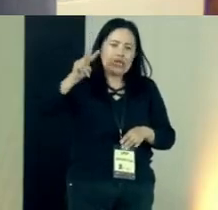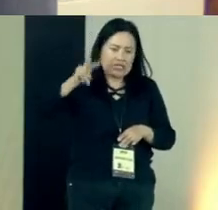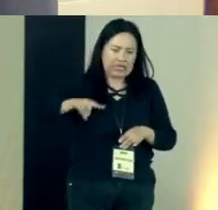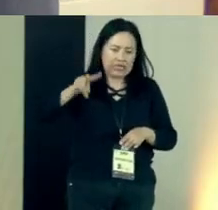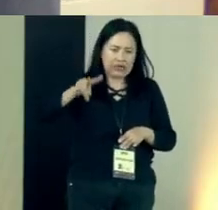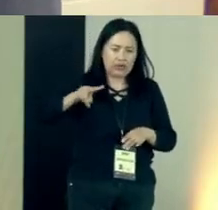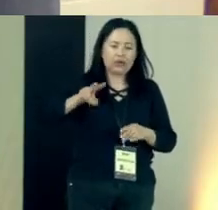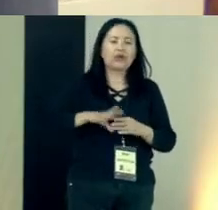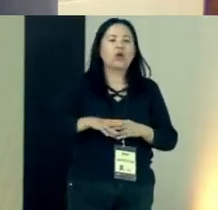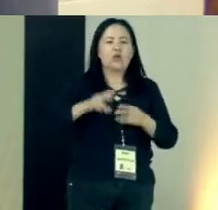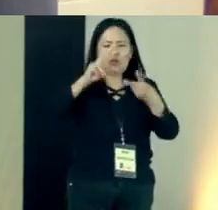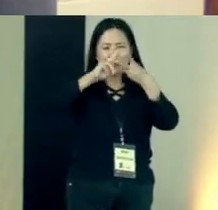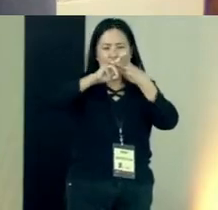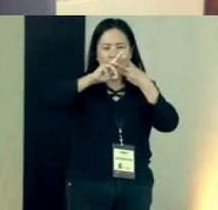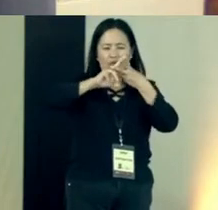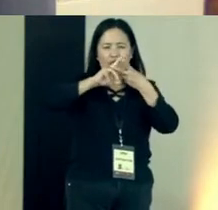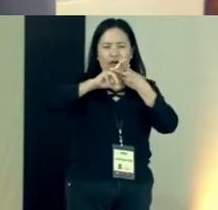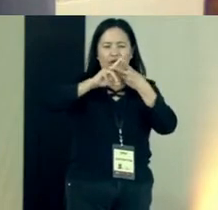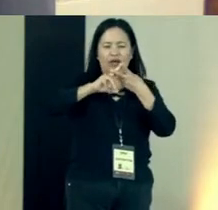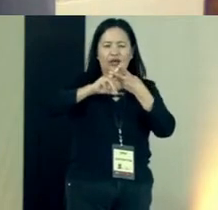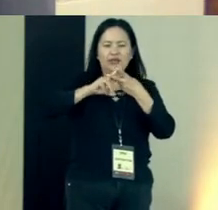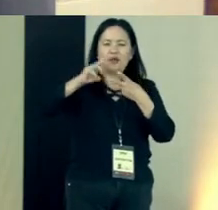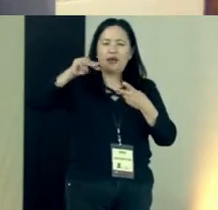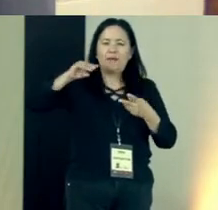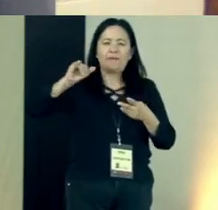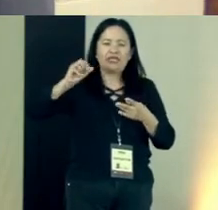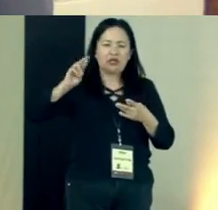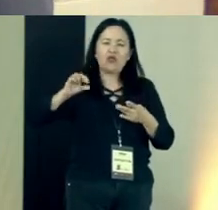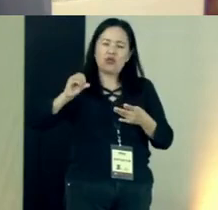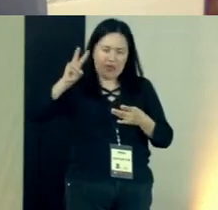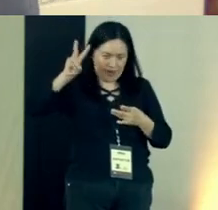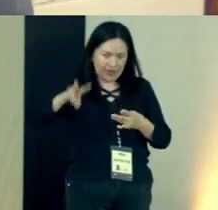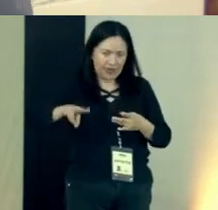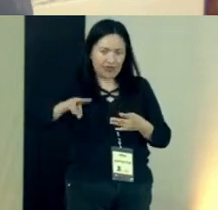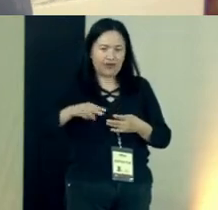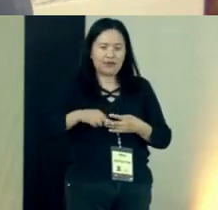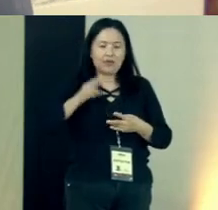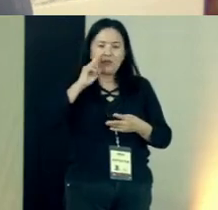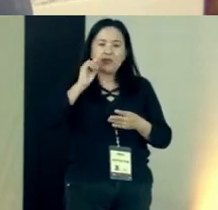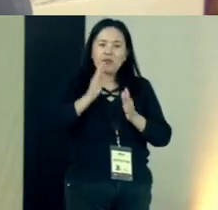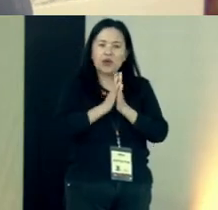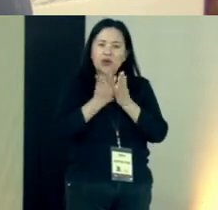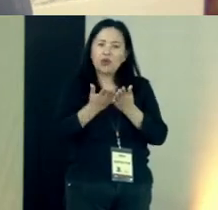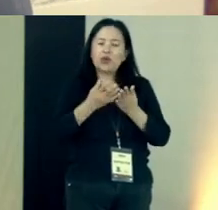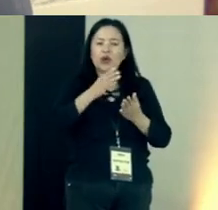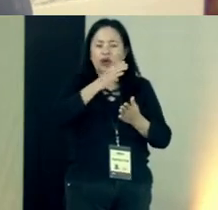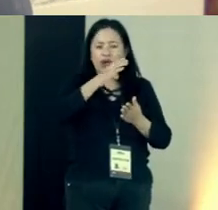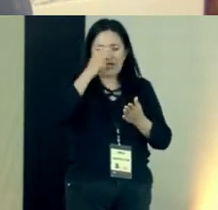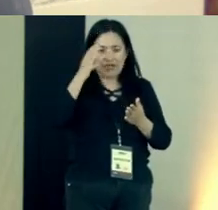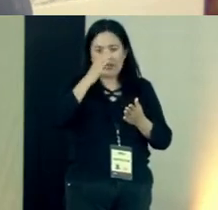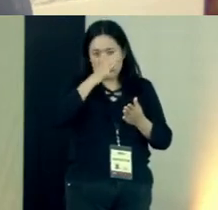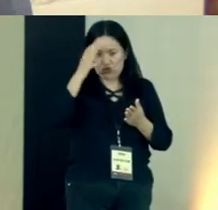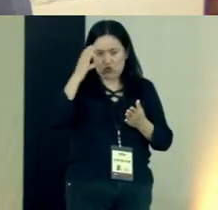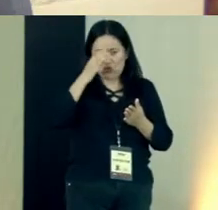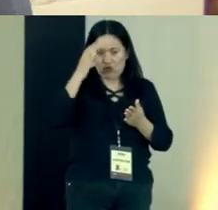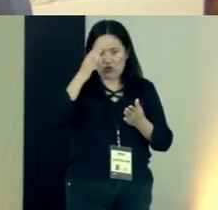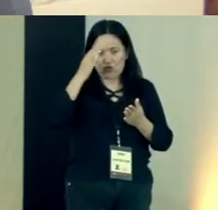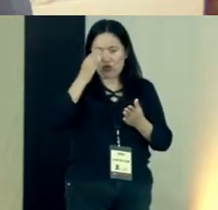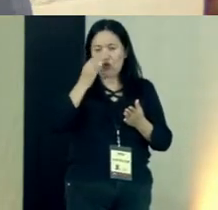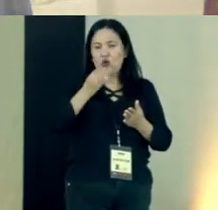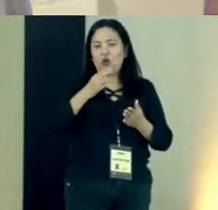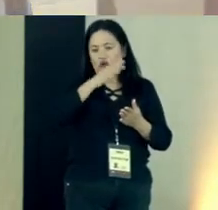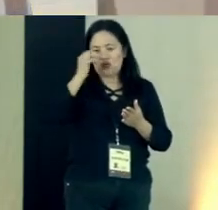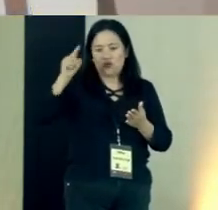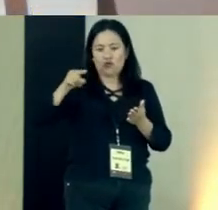pueden encontrar como hashtag Machado de Assis Real, pidiendo que en las librerías se pegara, se distribuyera la estampita con la imagen y